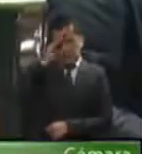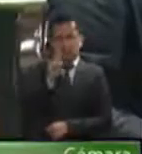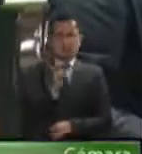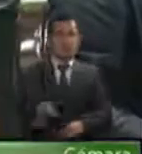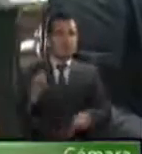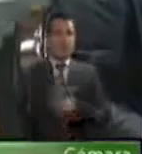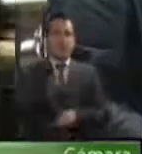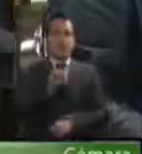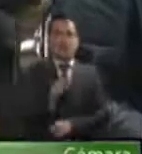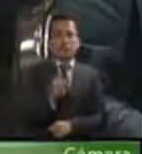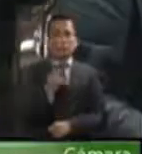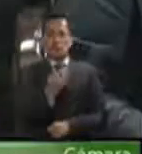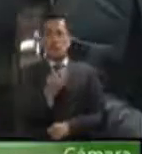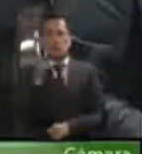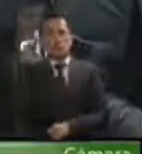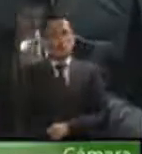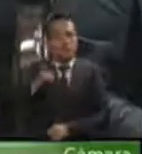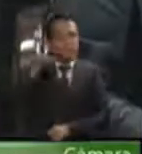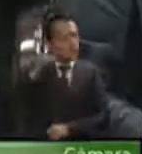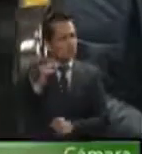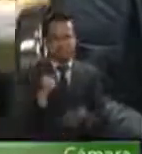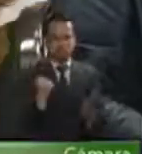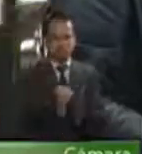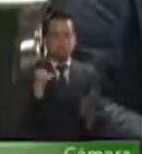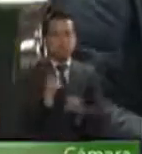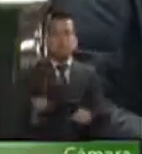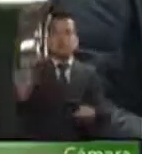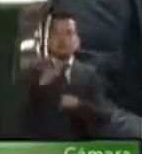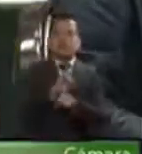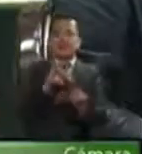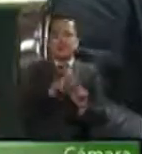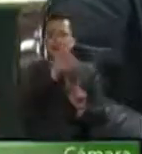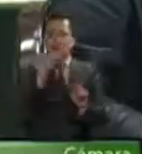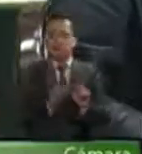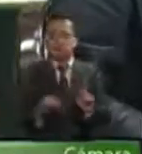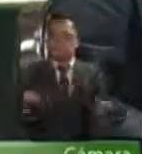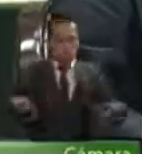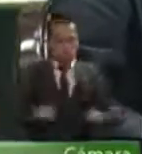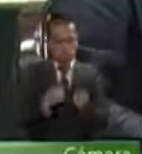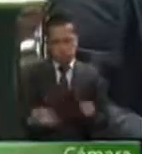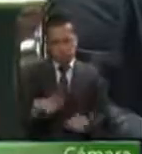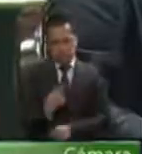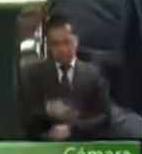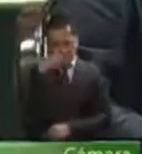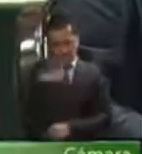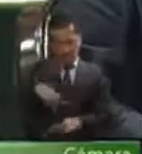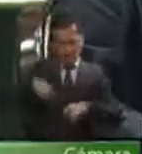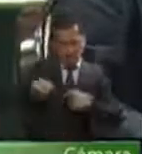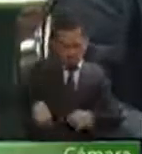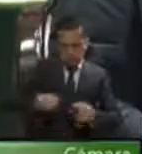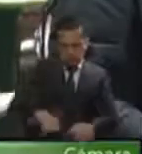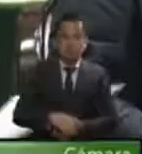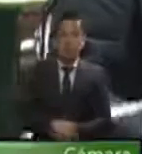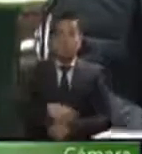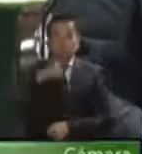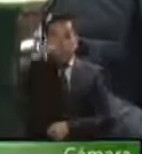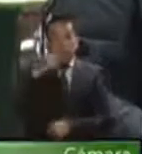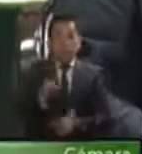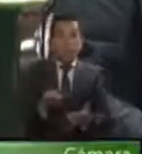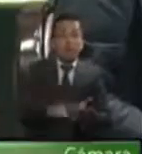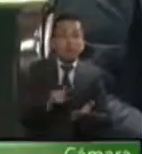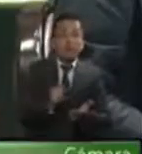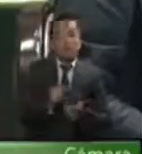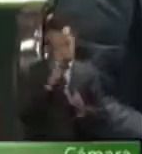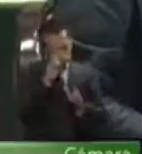como el Día Nacional de la Música Tradicional Mexicana, a fin de conmemorar el aniversario luctuoso de Manuel M. Ponce, quien